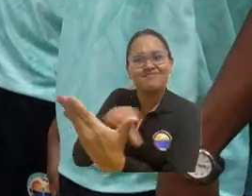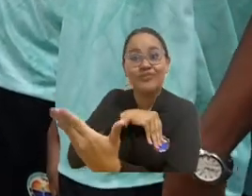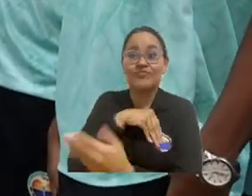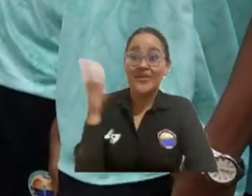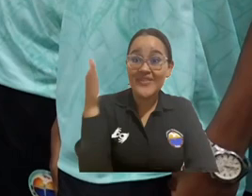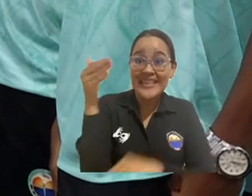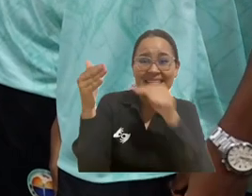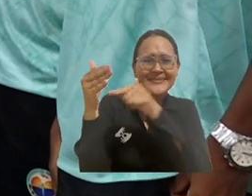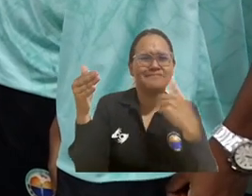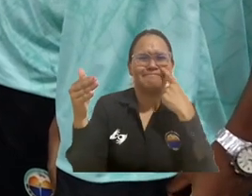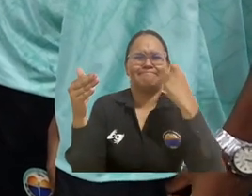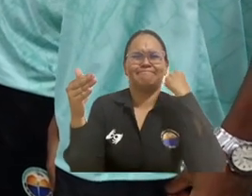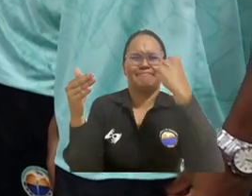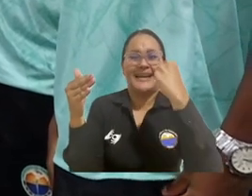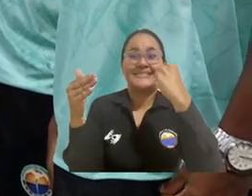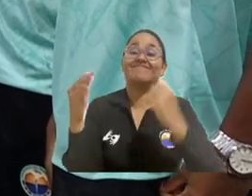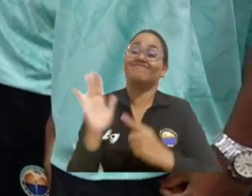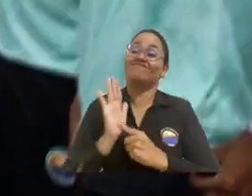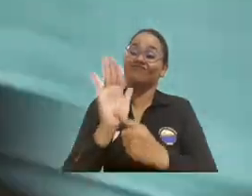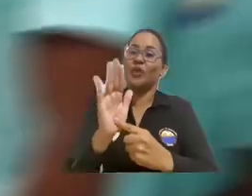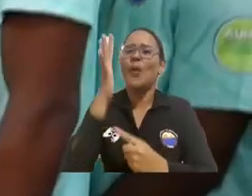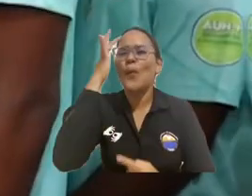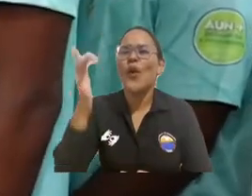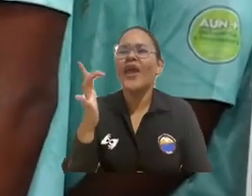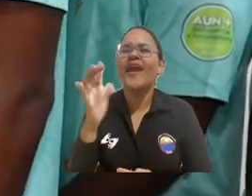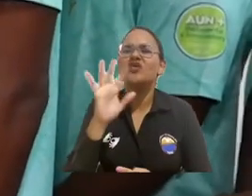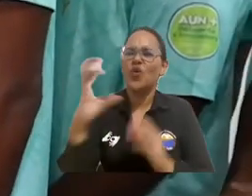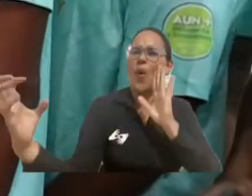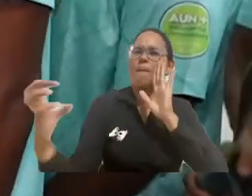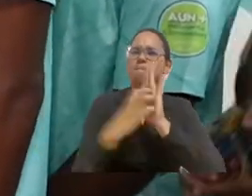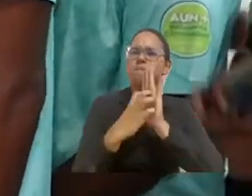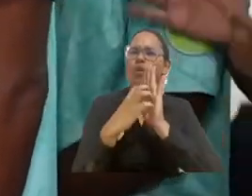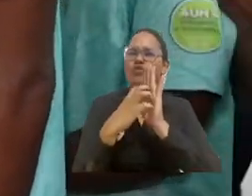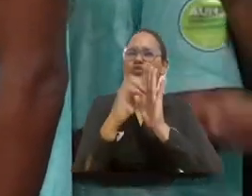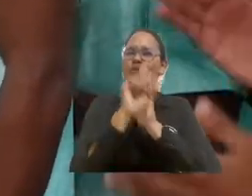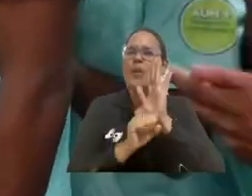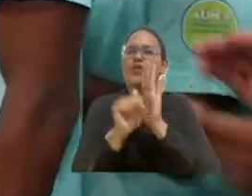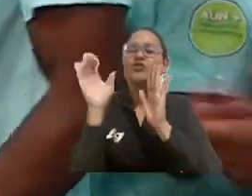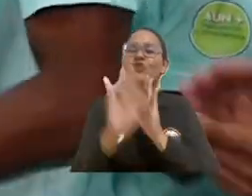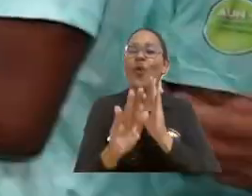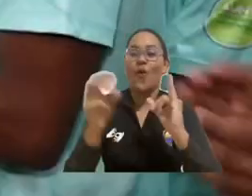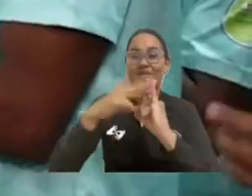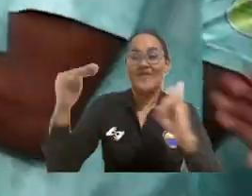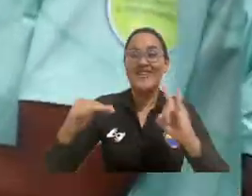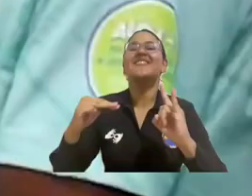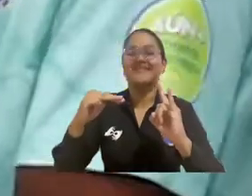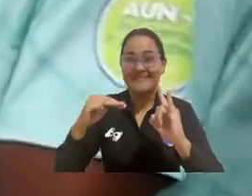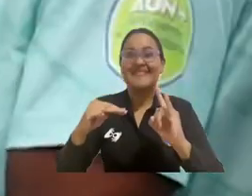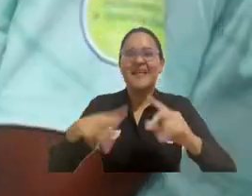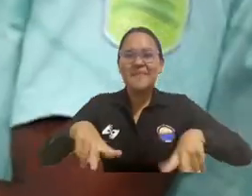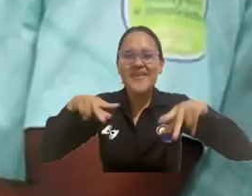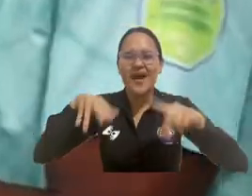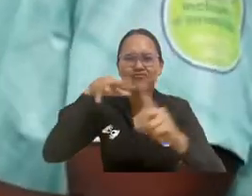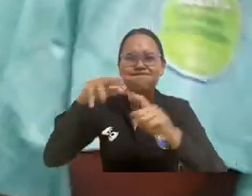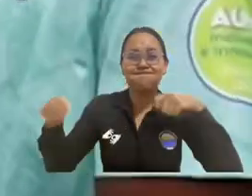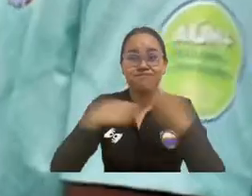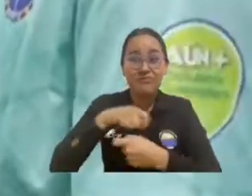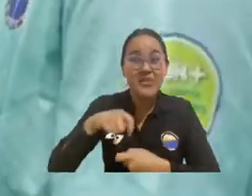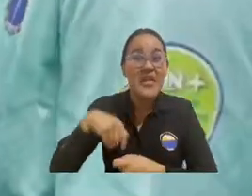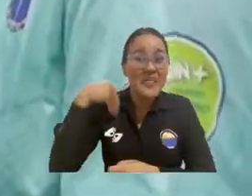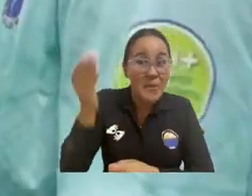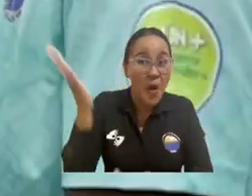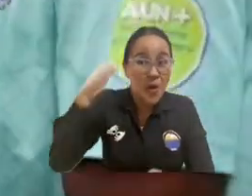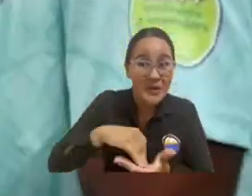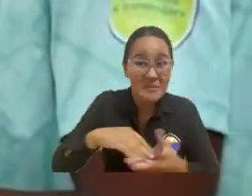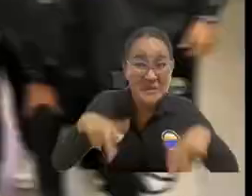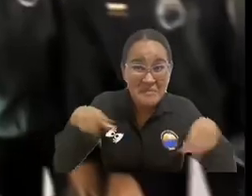esta bandera pesa bastante, representa mucho, porque ese escudo, ese nombre, Universidad del Magdalena, transforma vidas y su vida no va a ser la